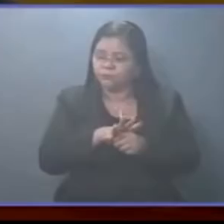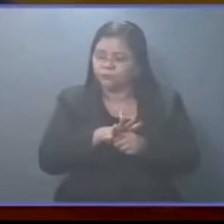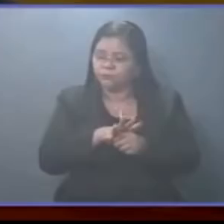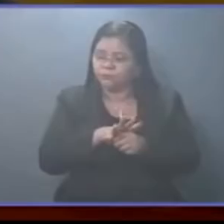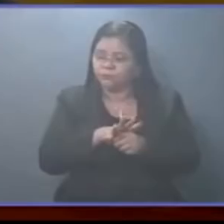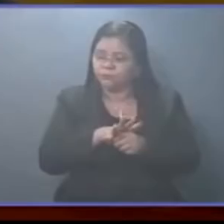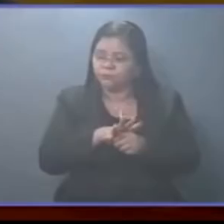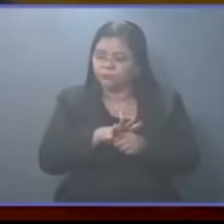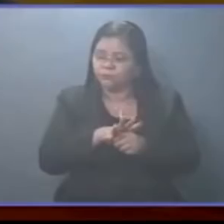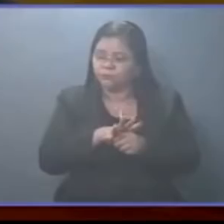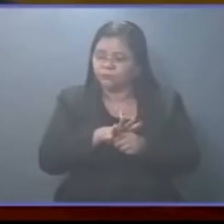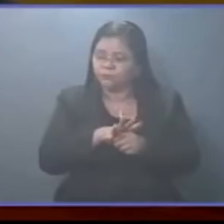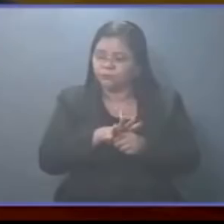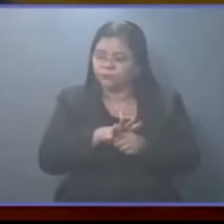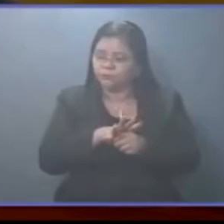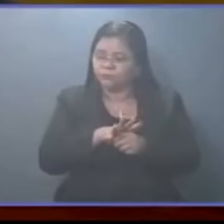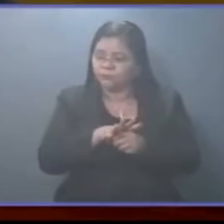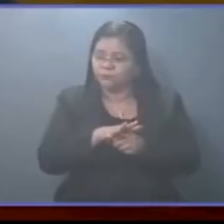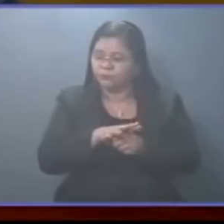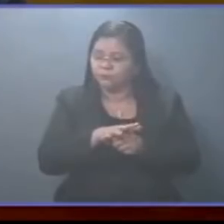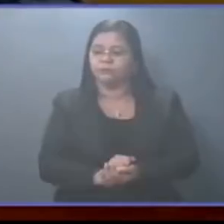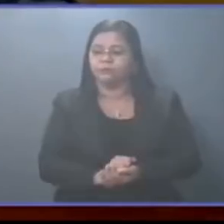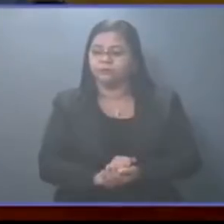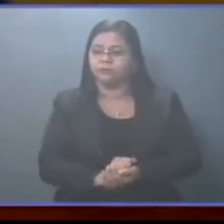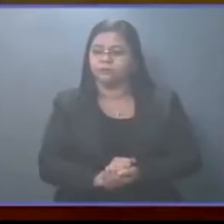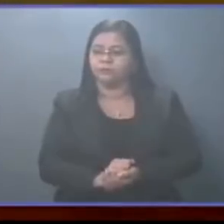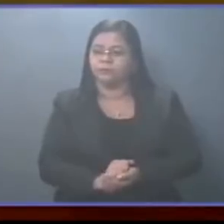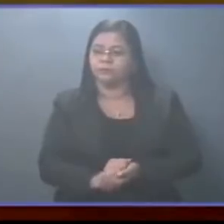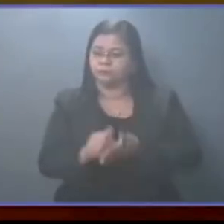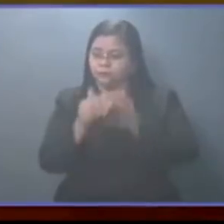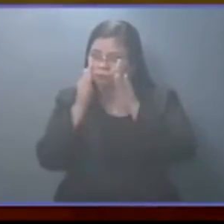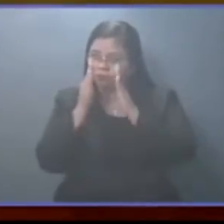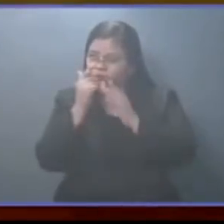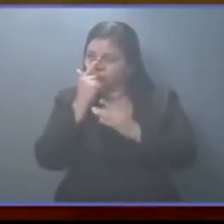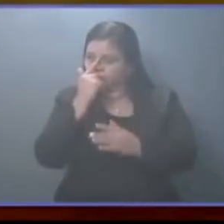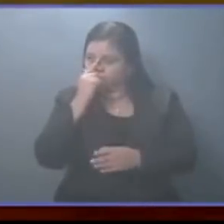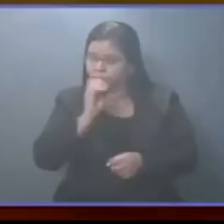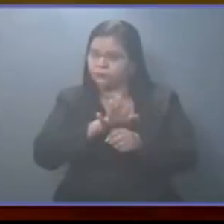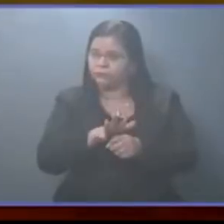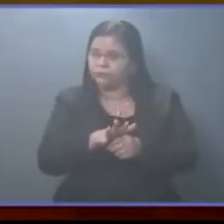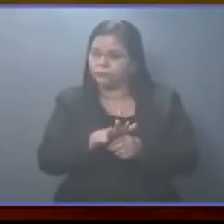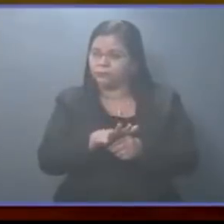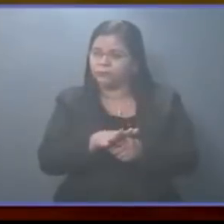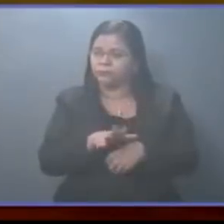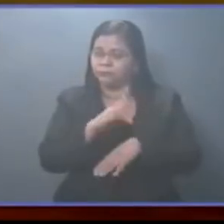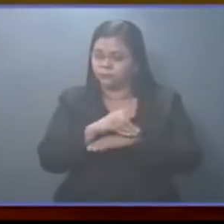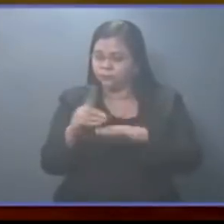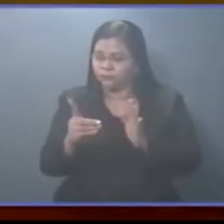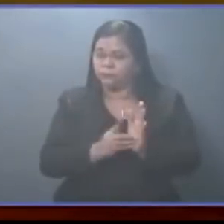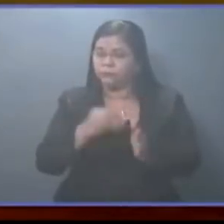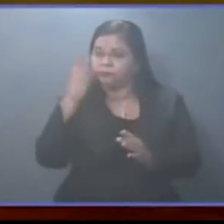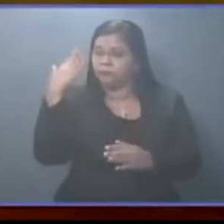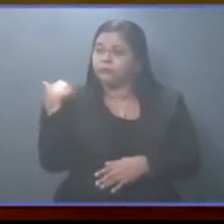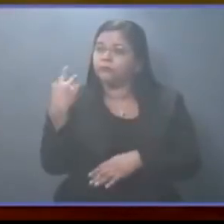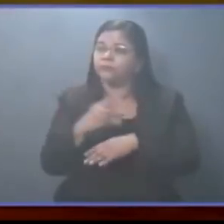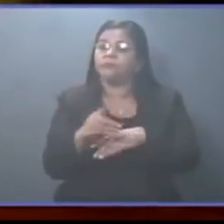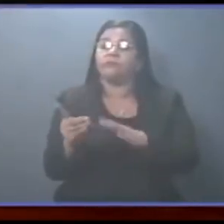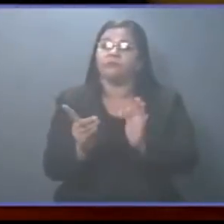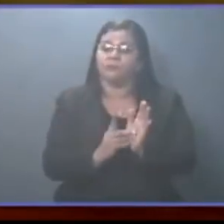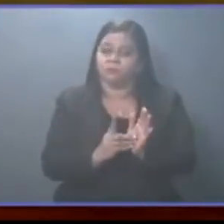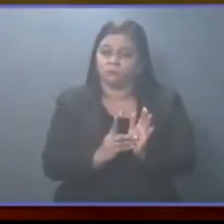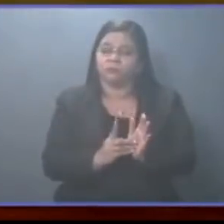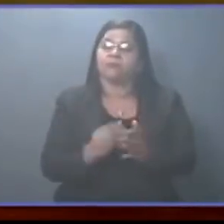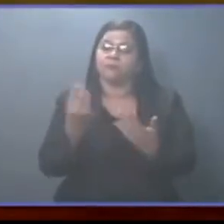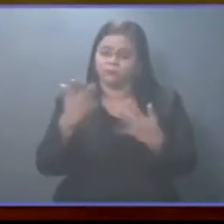no no tengo comentario en atención a la pandemia los diputados y diputadas de esta legislatura